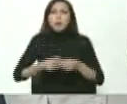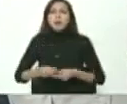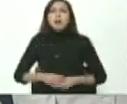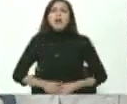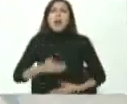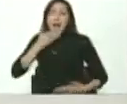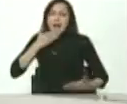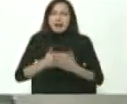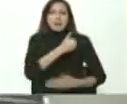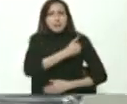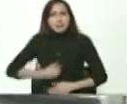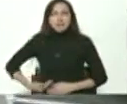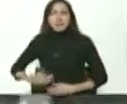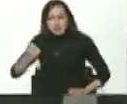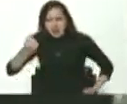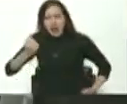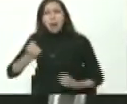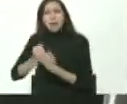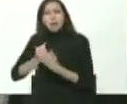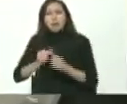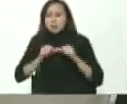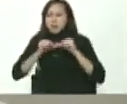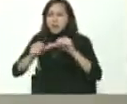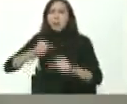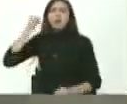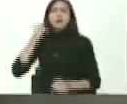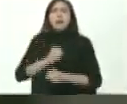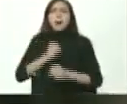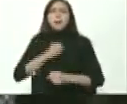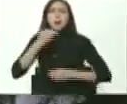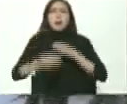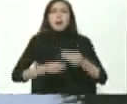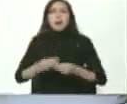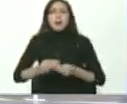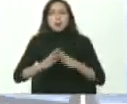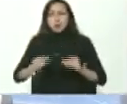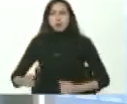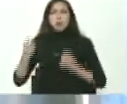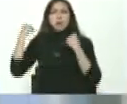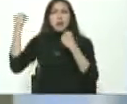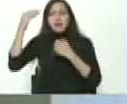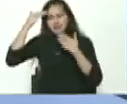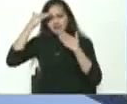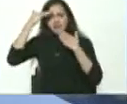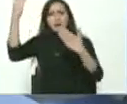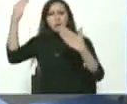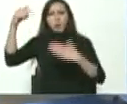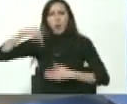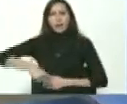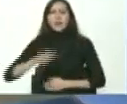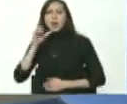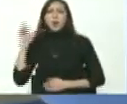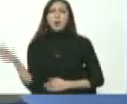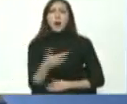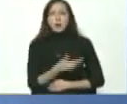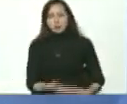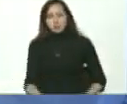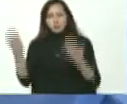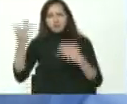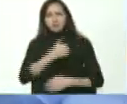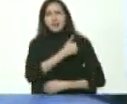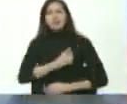Gracias, presidente, por su apoyo. Seguiremos trabajando para seguir venciendo. Un saludo desde Guárico. Adelante,